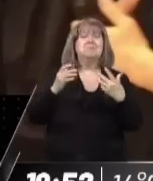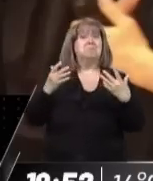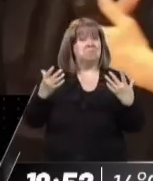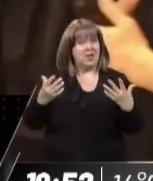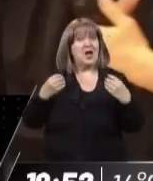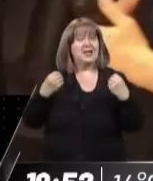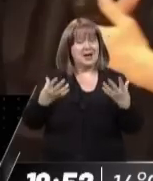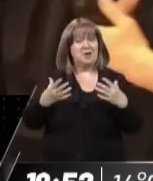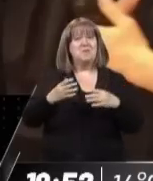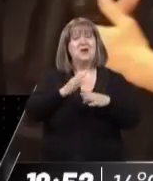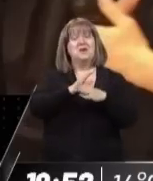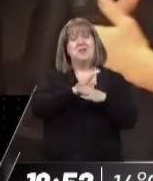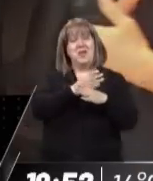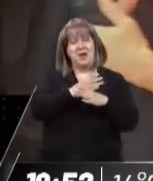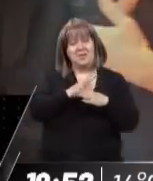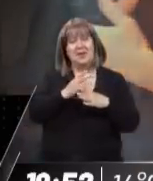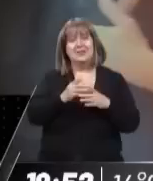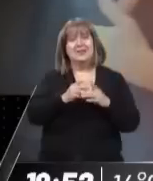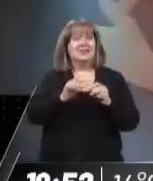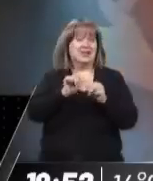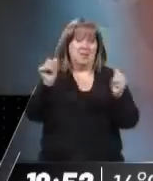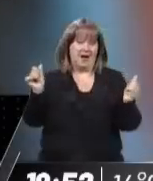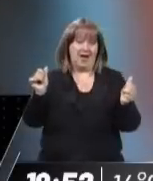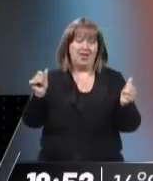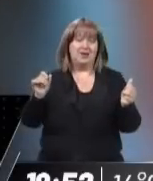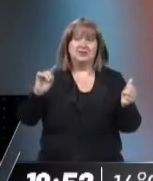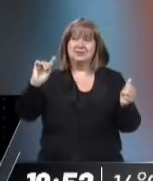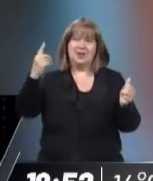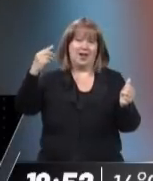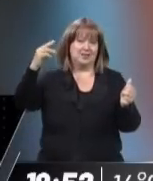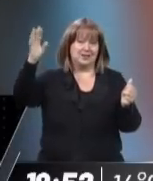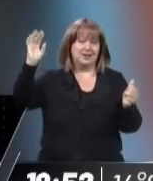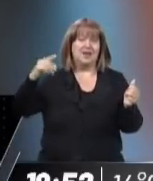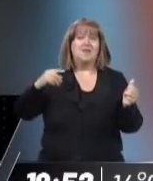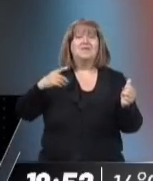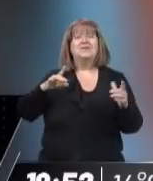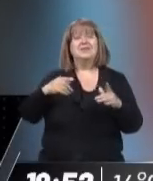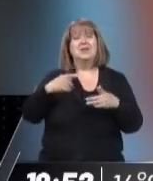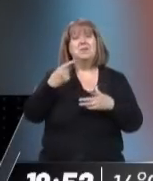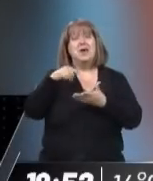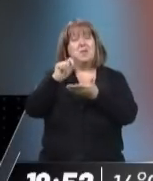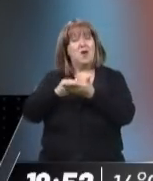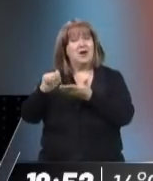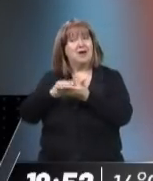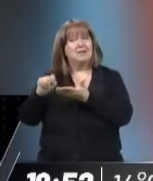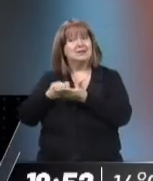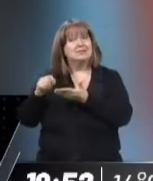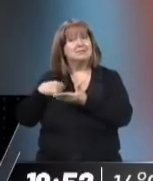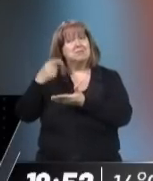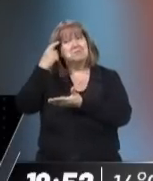es así, nuestro corazón sufre y sigue dando vueltas y vueltas. La loca rueda de la vida y sigue rodando en mi